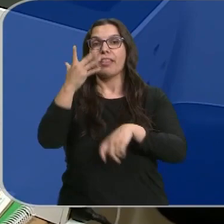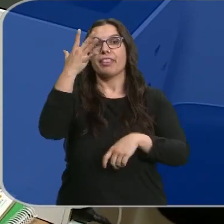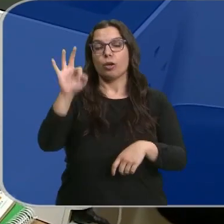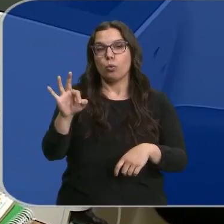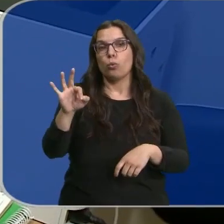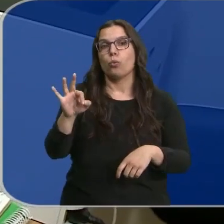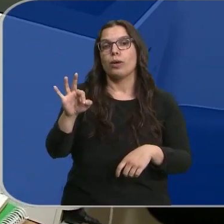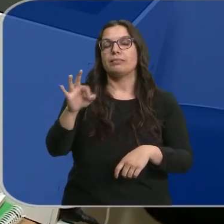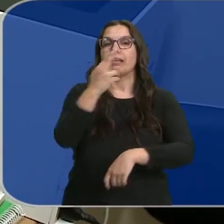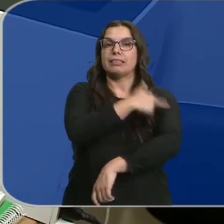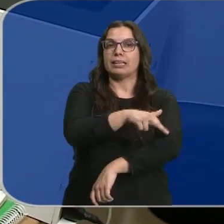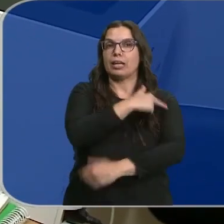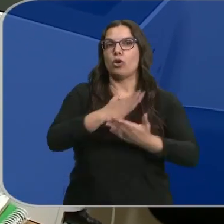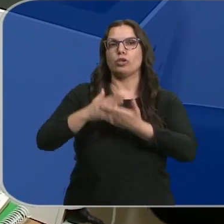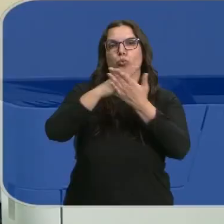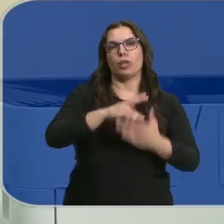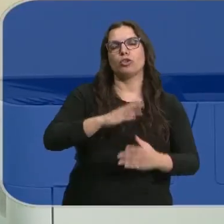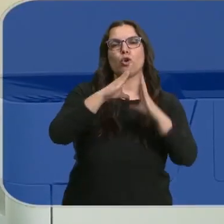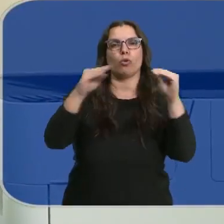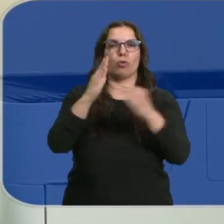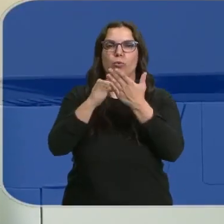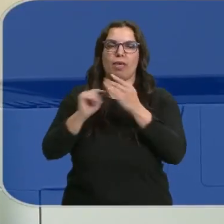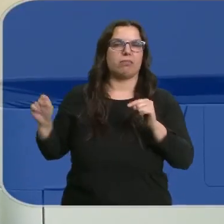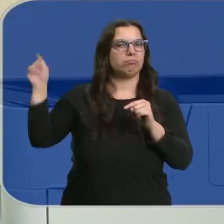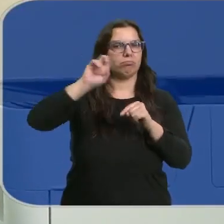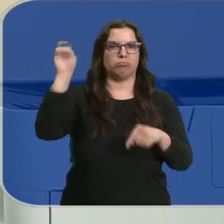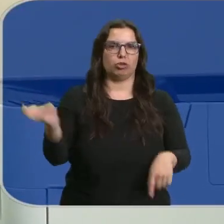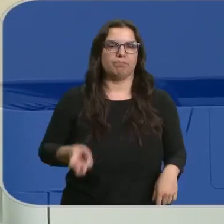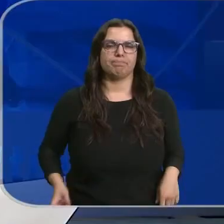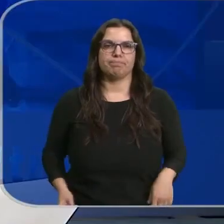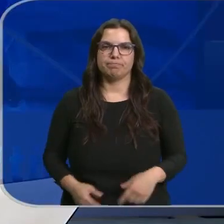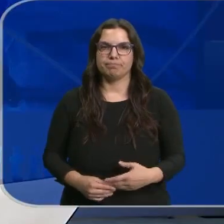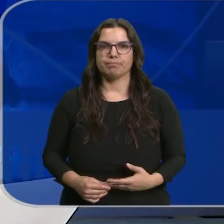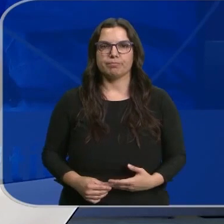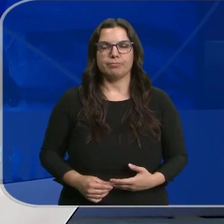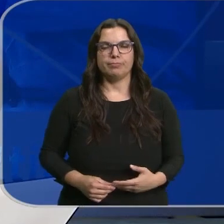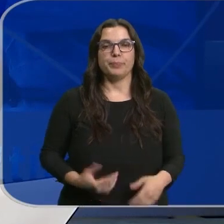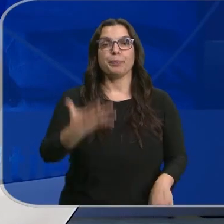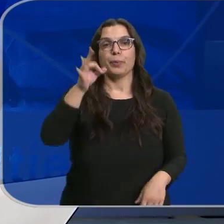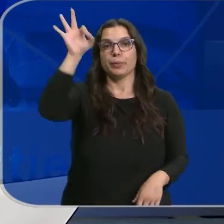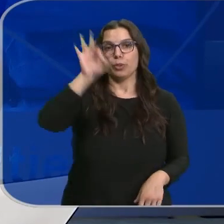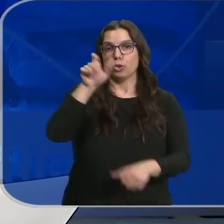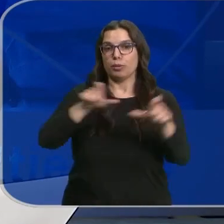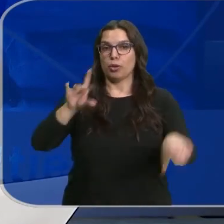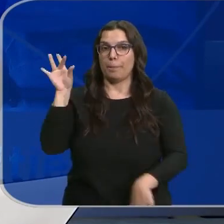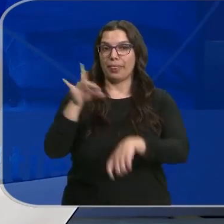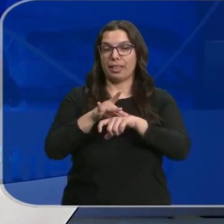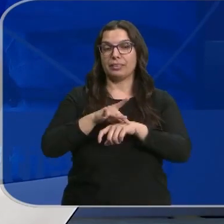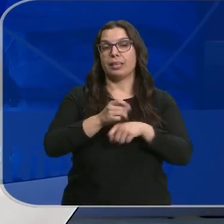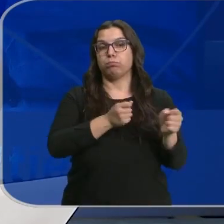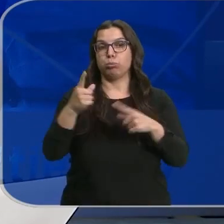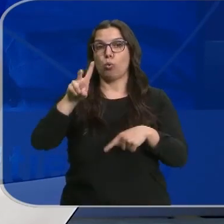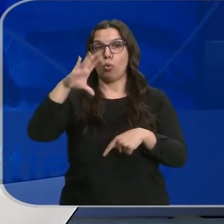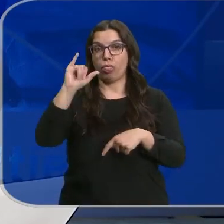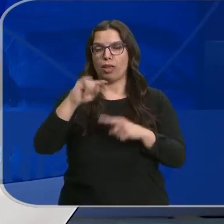50 pertenecen a sanitarios que estudiaron en otras comunidades. El 50% de los pacientes ingresados en la